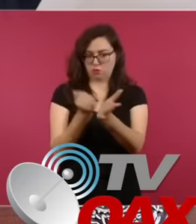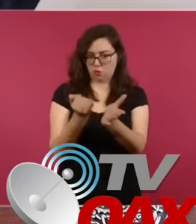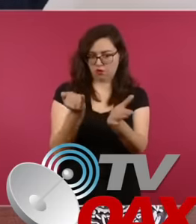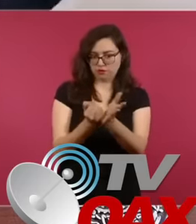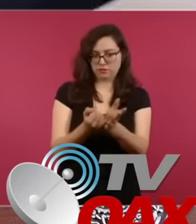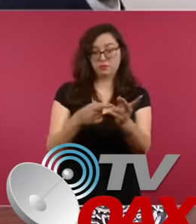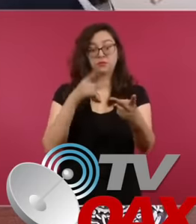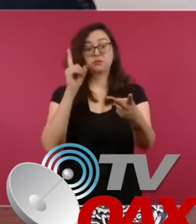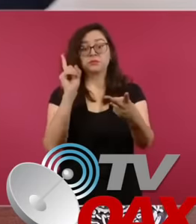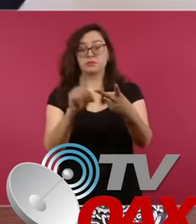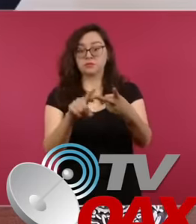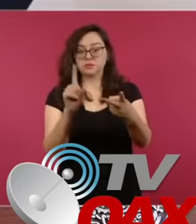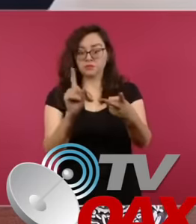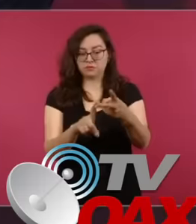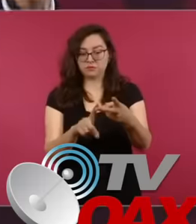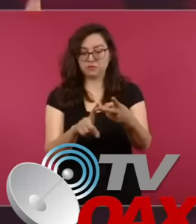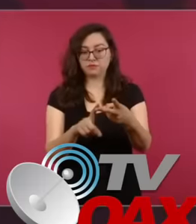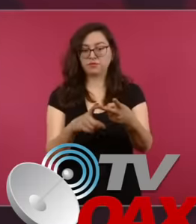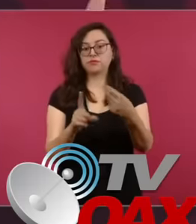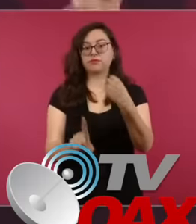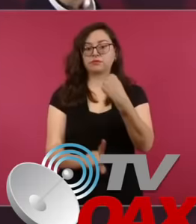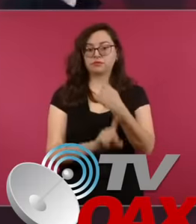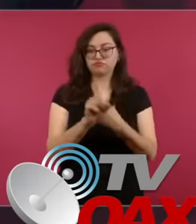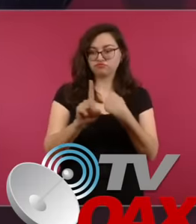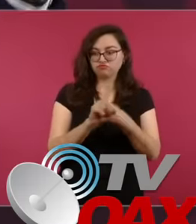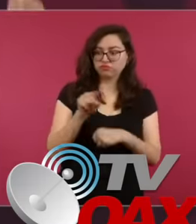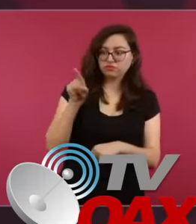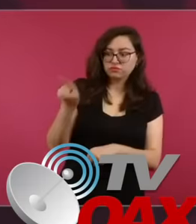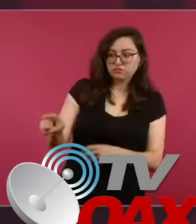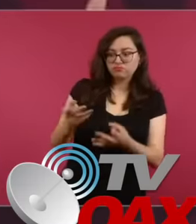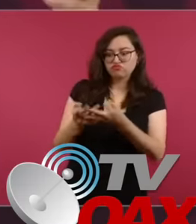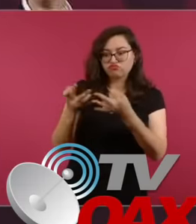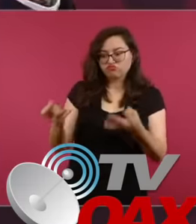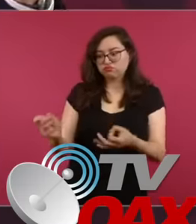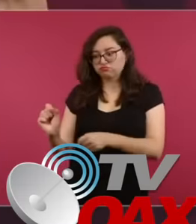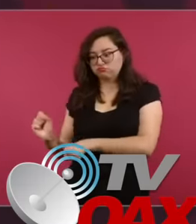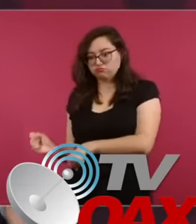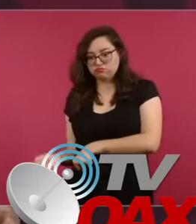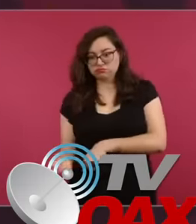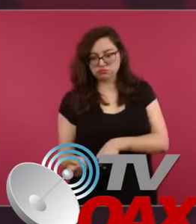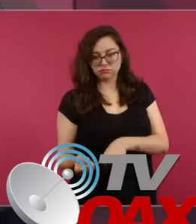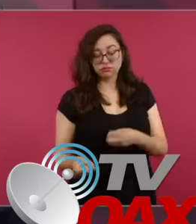empiezan las campañas, ¿no?, en la televisora.